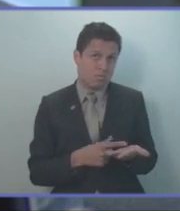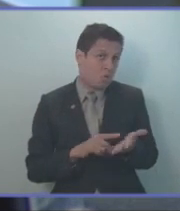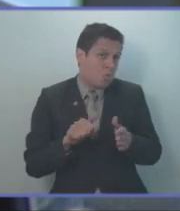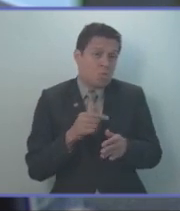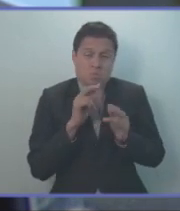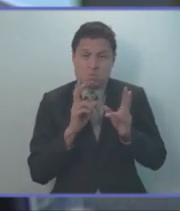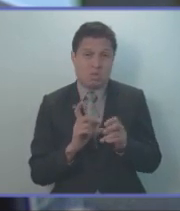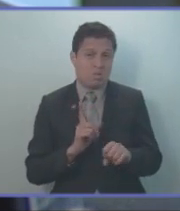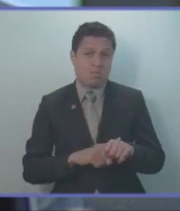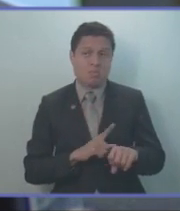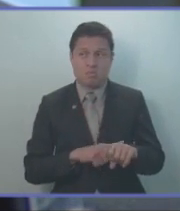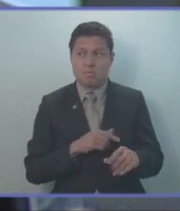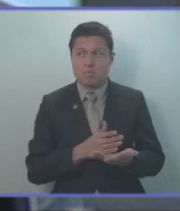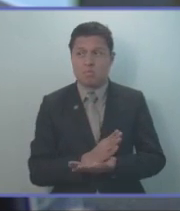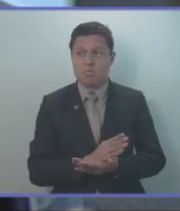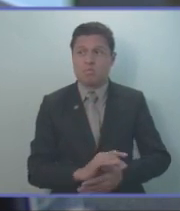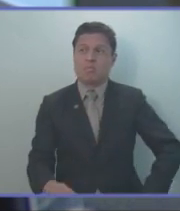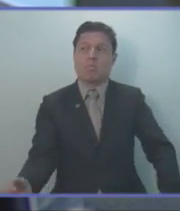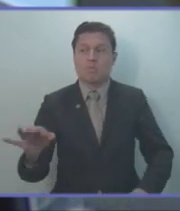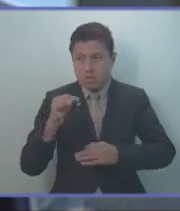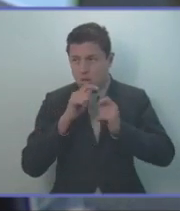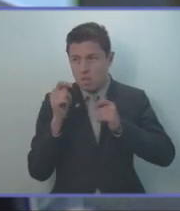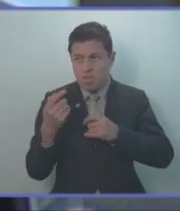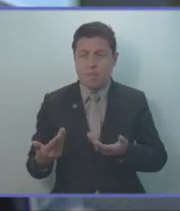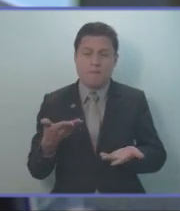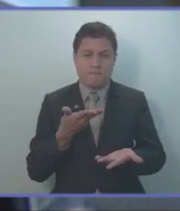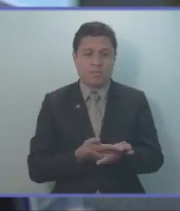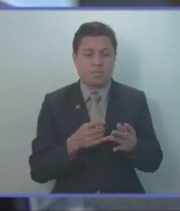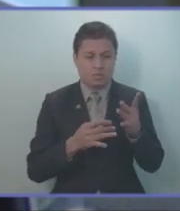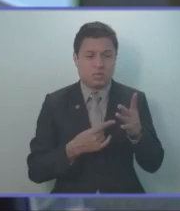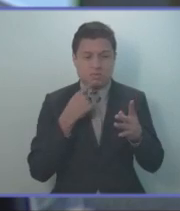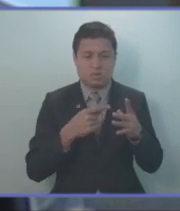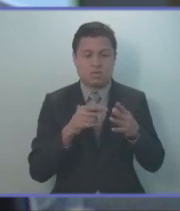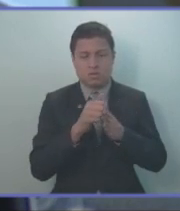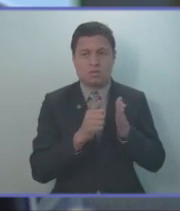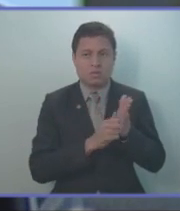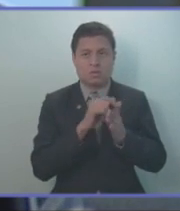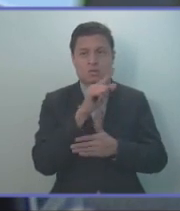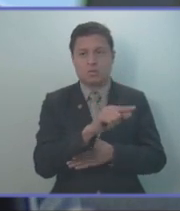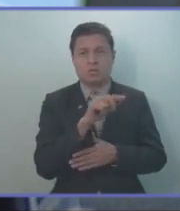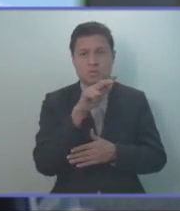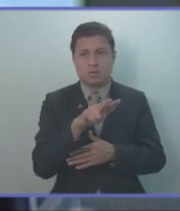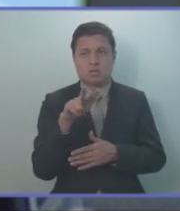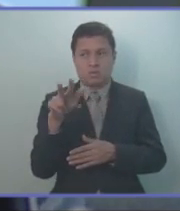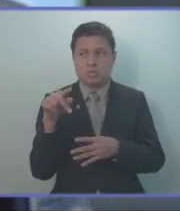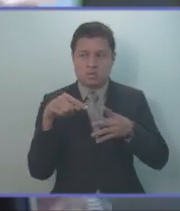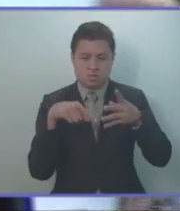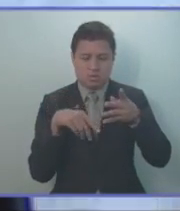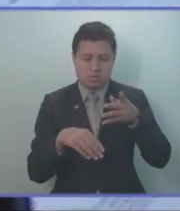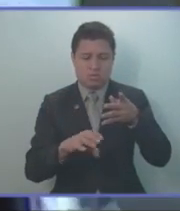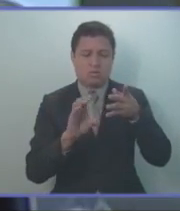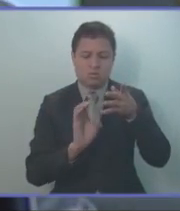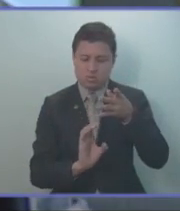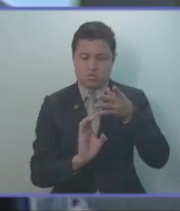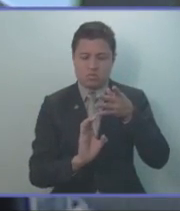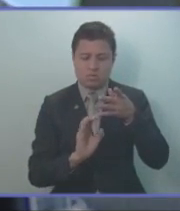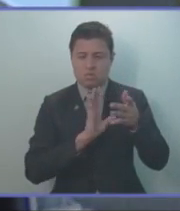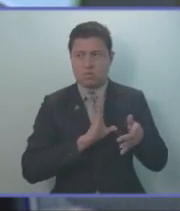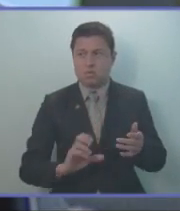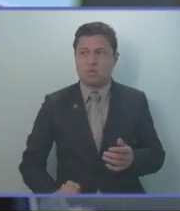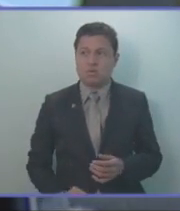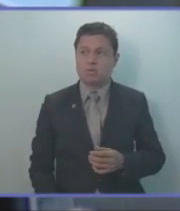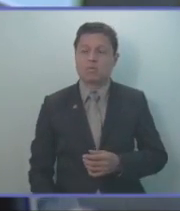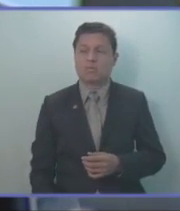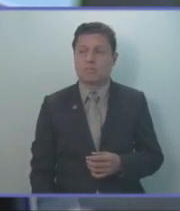cualquier momento a través de la iniciativa a que se refiere el artículo 133 de la Constitución de